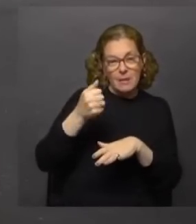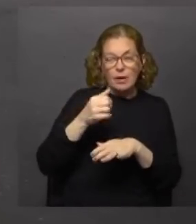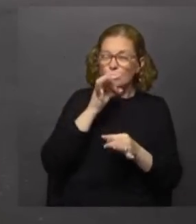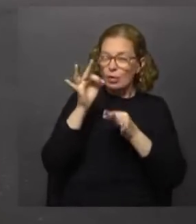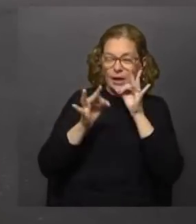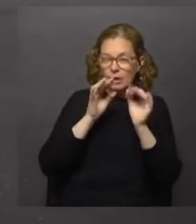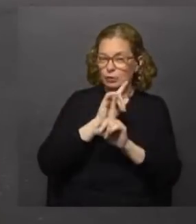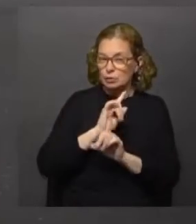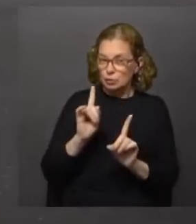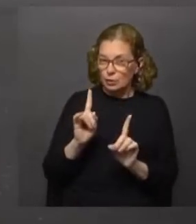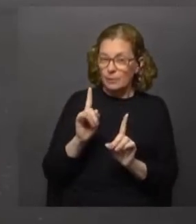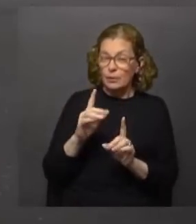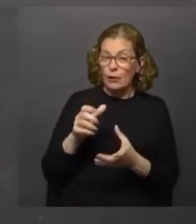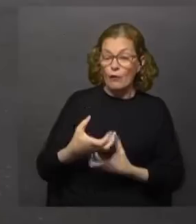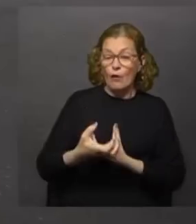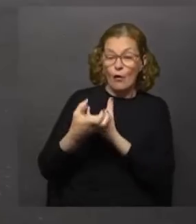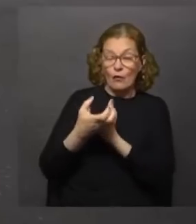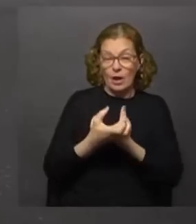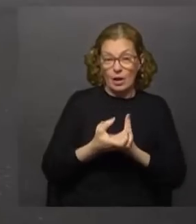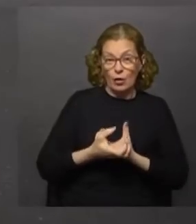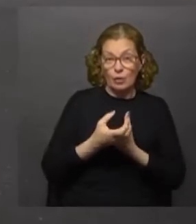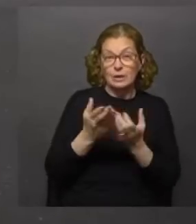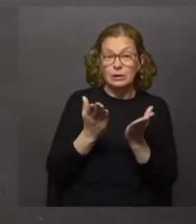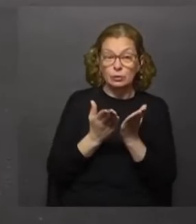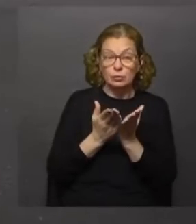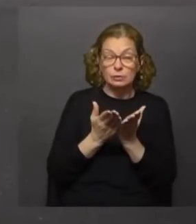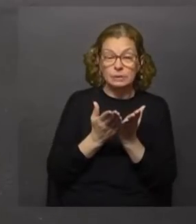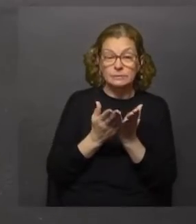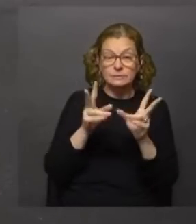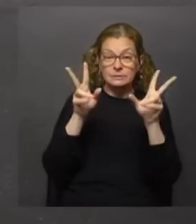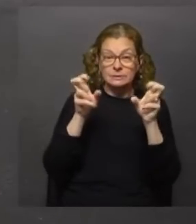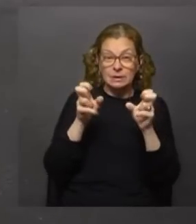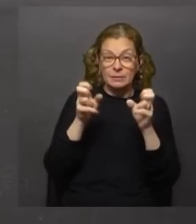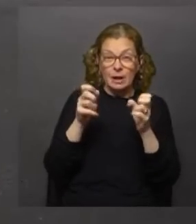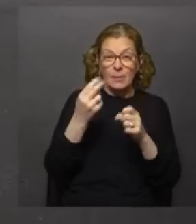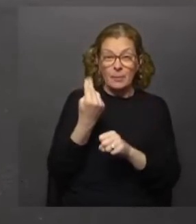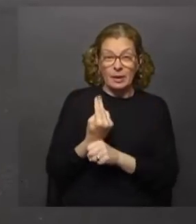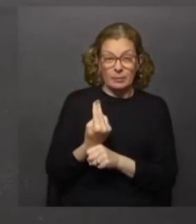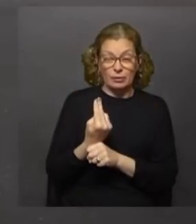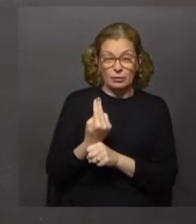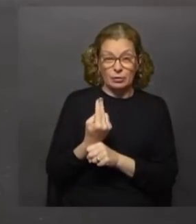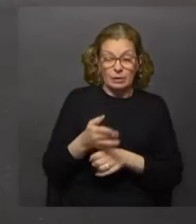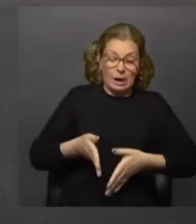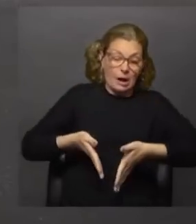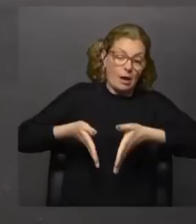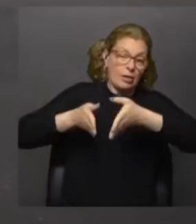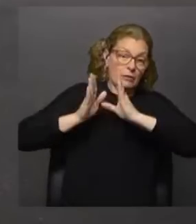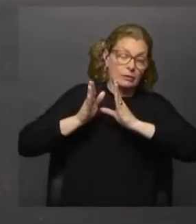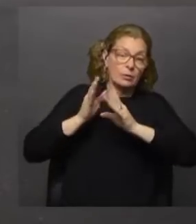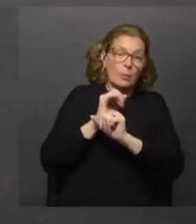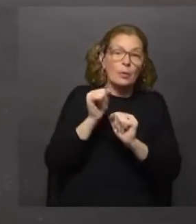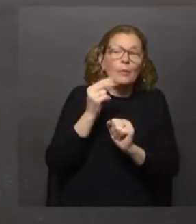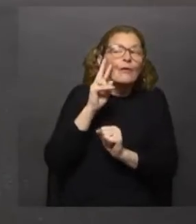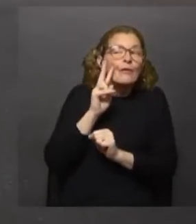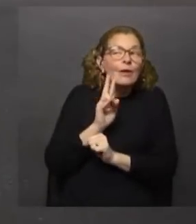declaraciones y bomberos se estudia sobre todo el tema de habilitación del edificio que por lo que pudimos